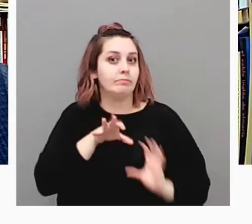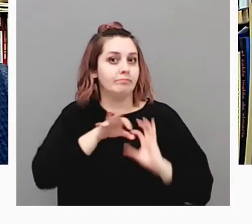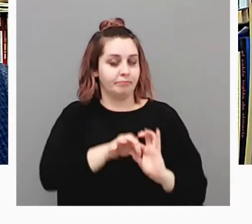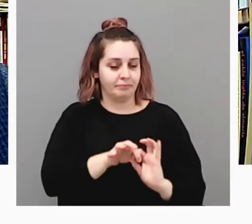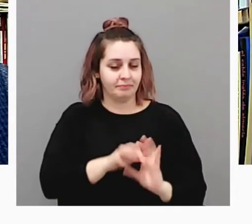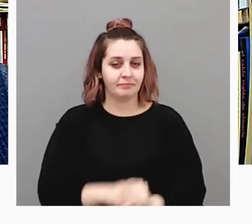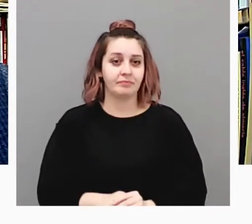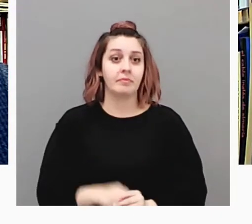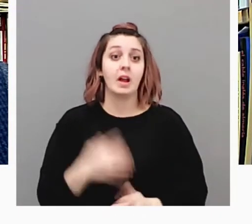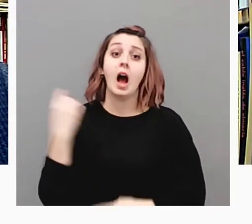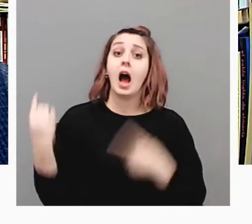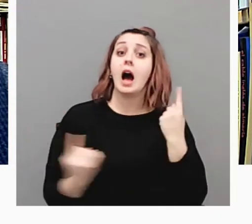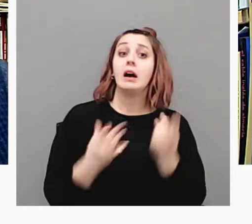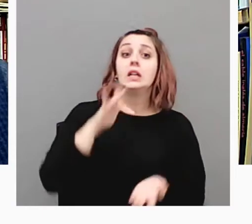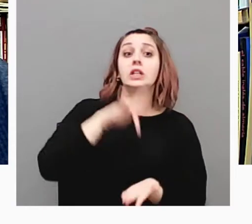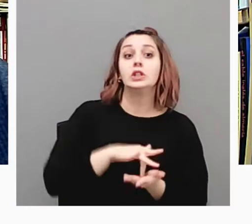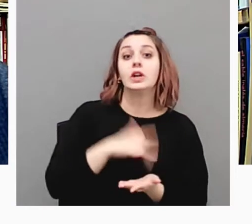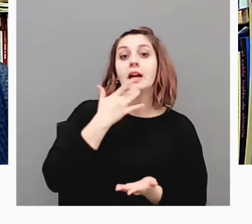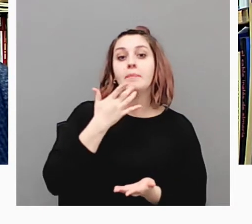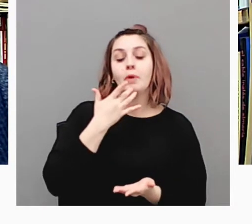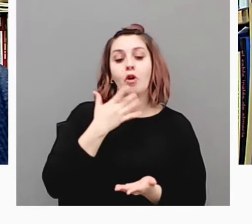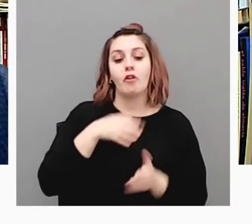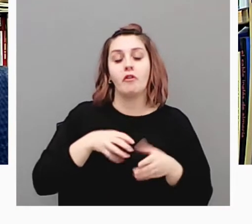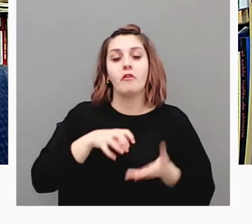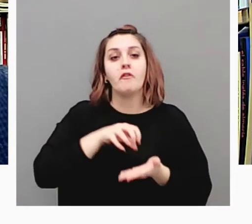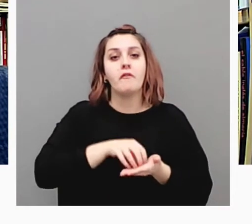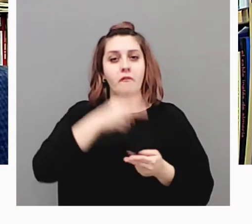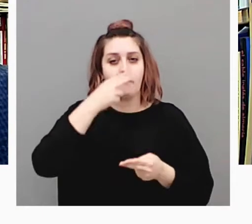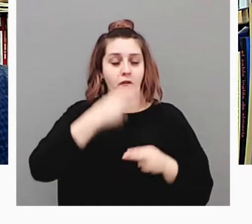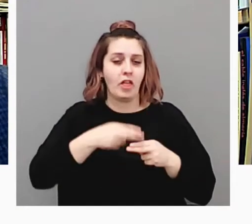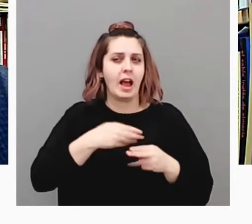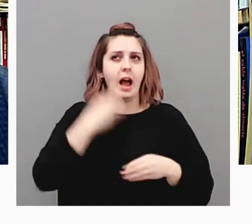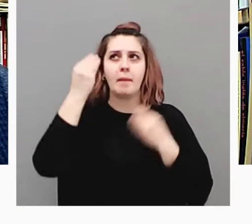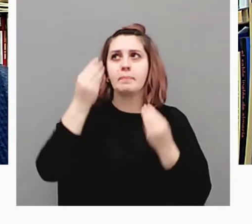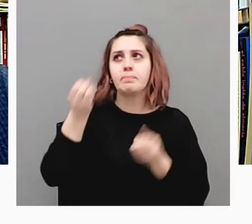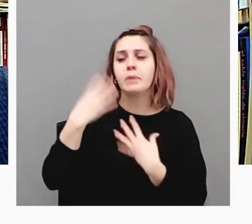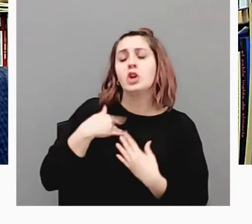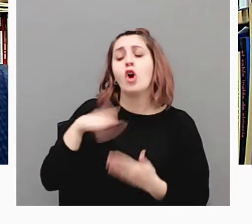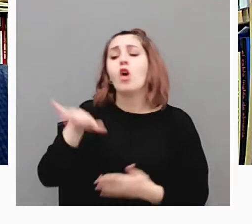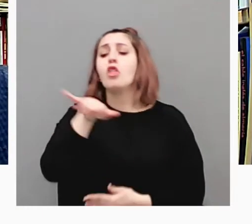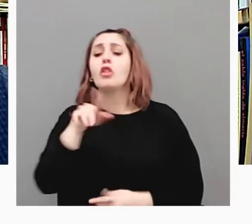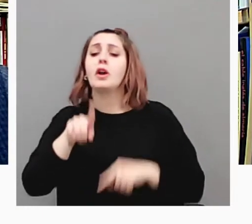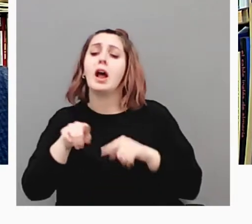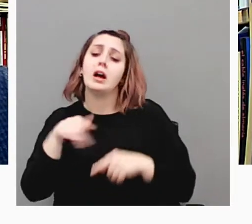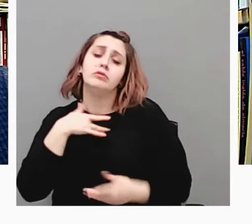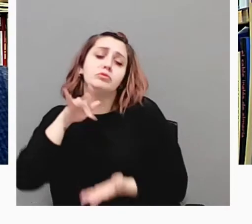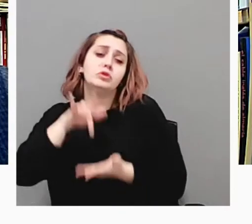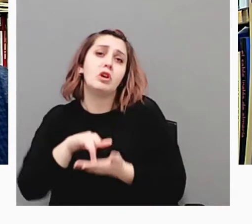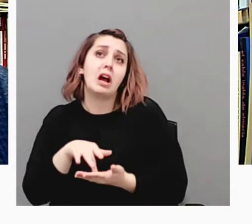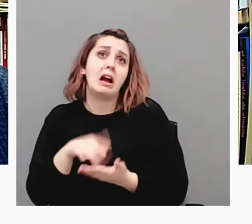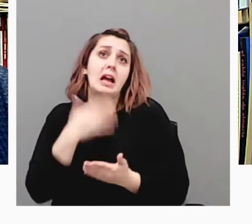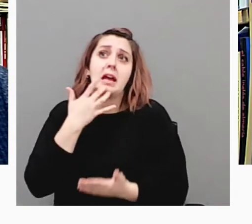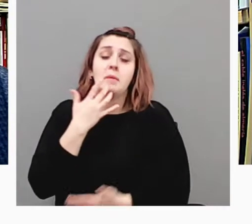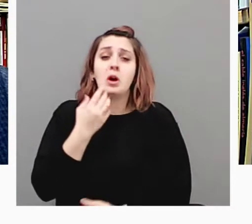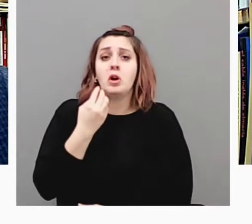me he encontrado pues con bodegas que me reflexionaban, bueno, es que yo por el lugar en el que estoy, para 3, para 4, para